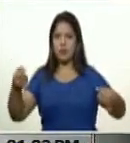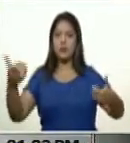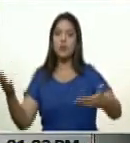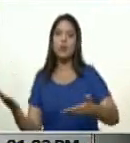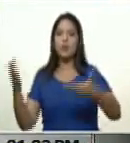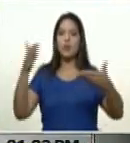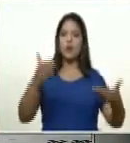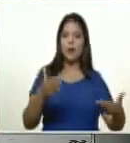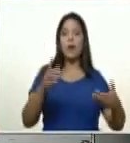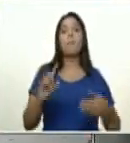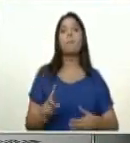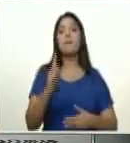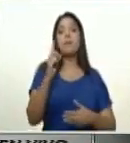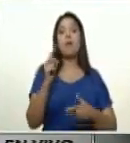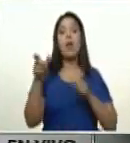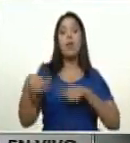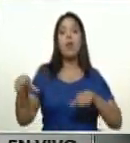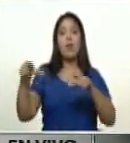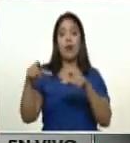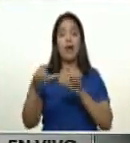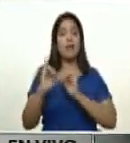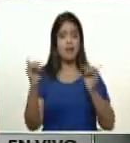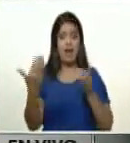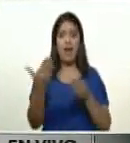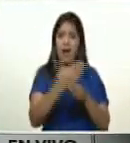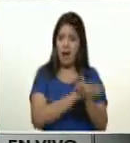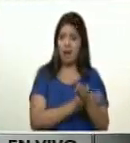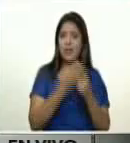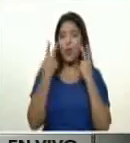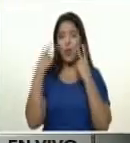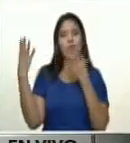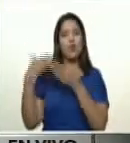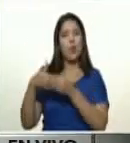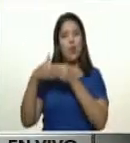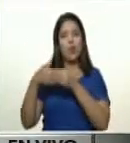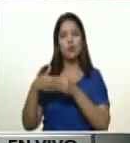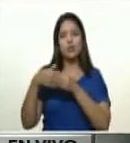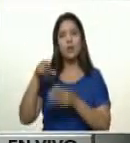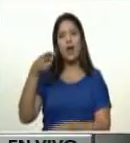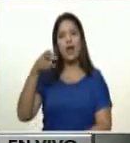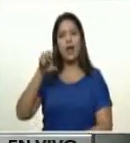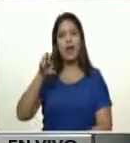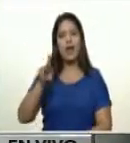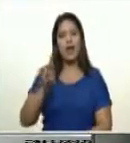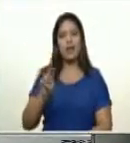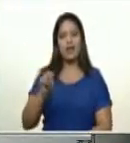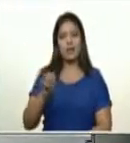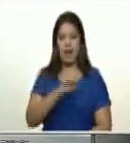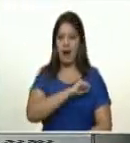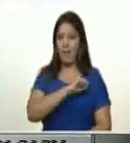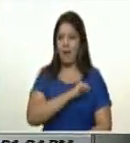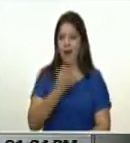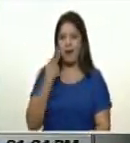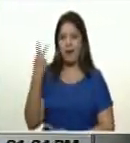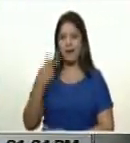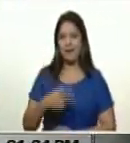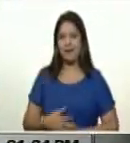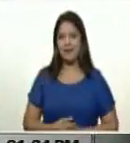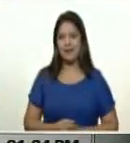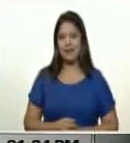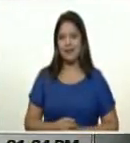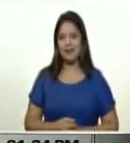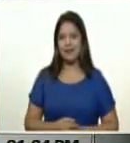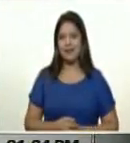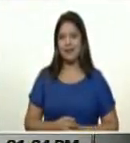en la primera estación que le mostramos cuando conocimos a Hernán Arias, nuestro camarada. Mira.